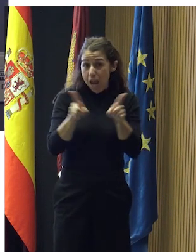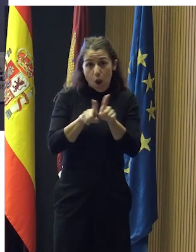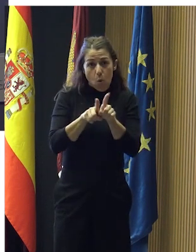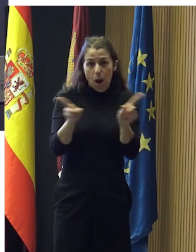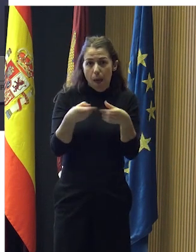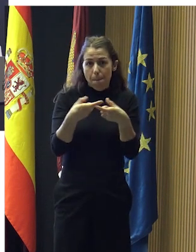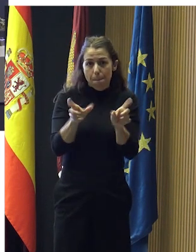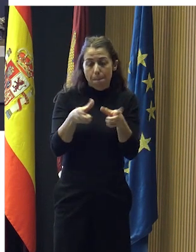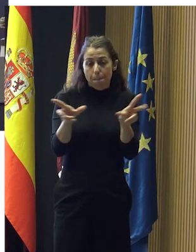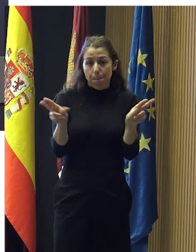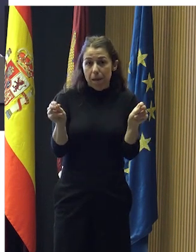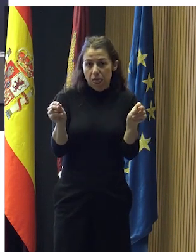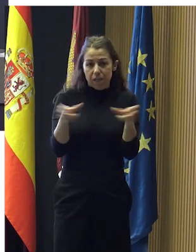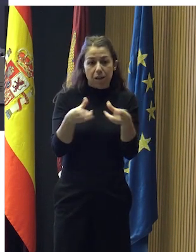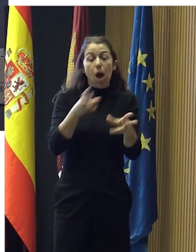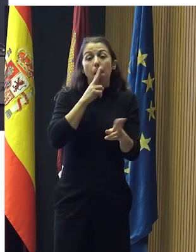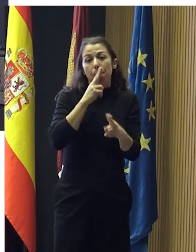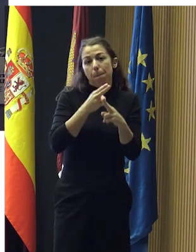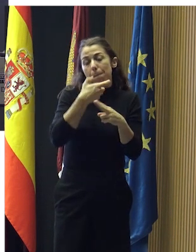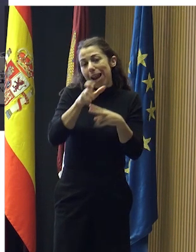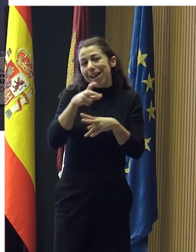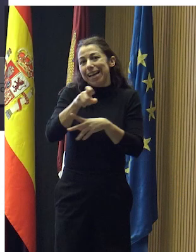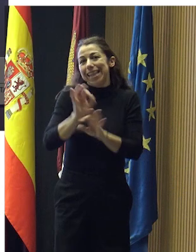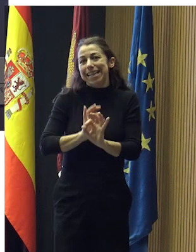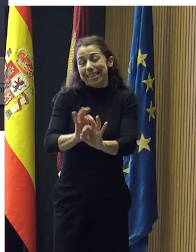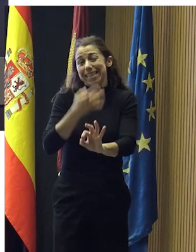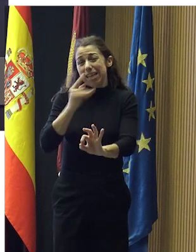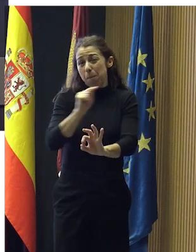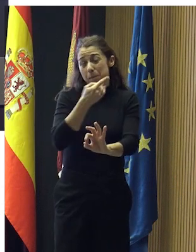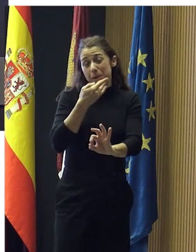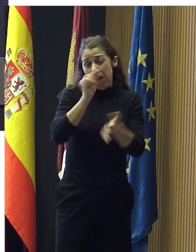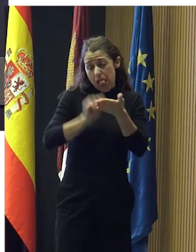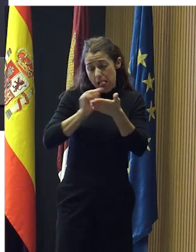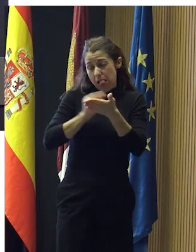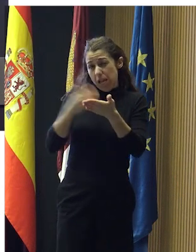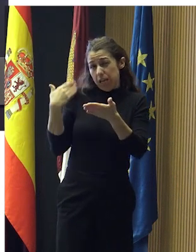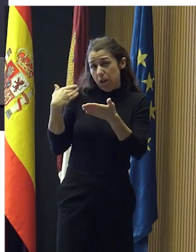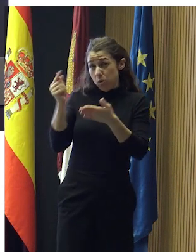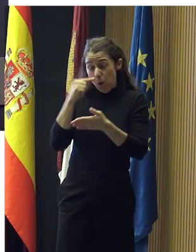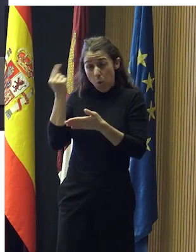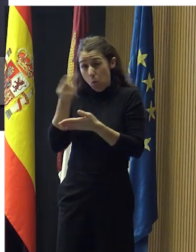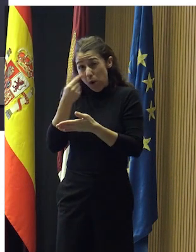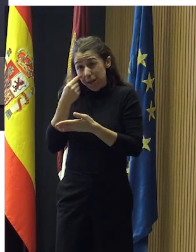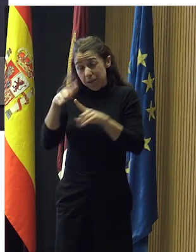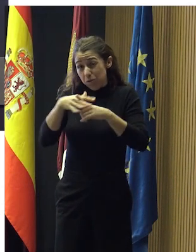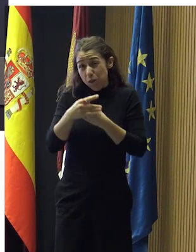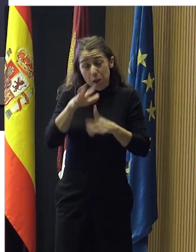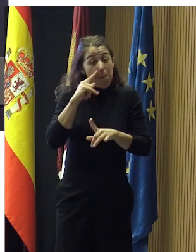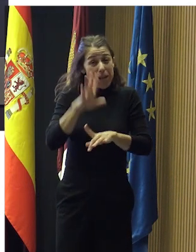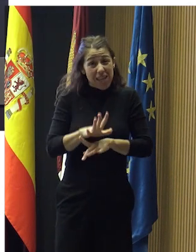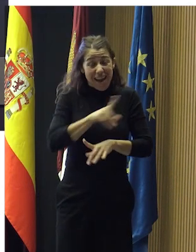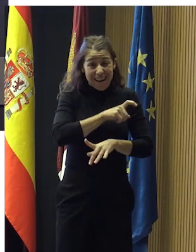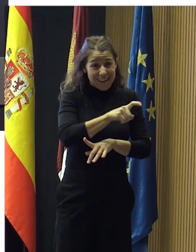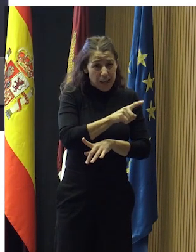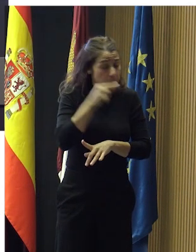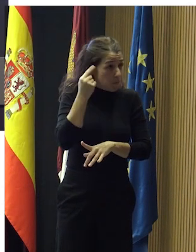y de ahí viene la palabra cáncer. Las primeras escrituras donde se descubren casos de cáncer